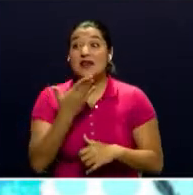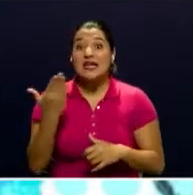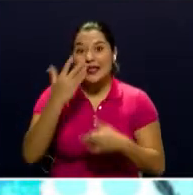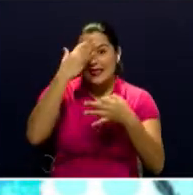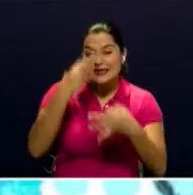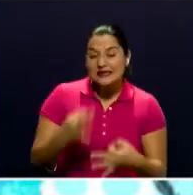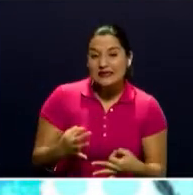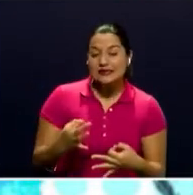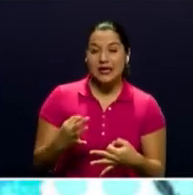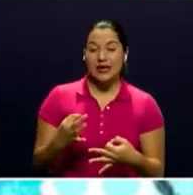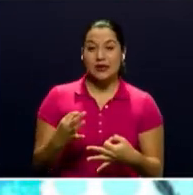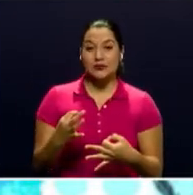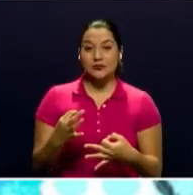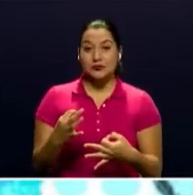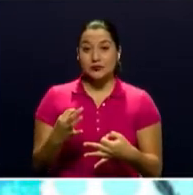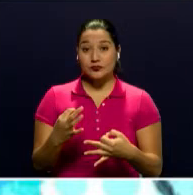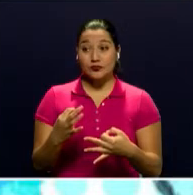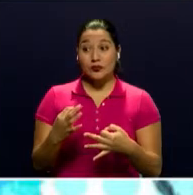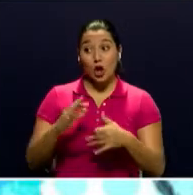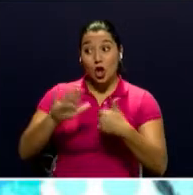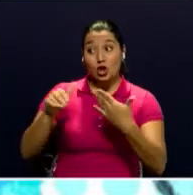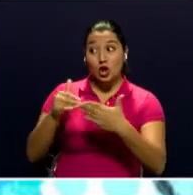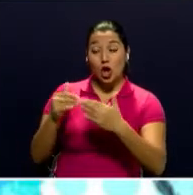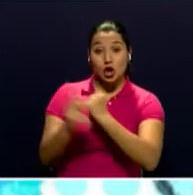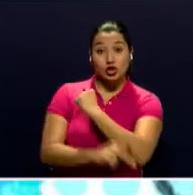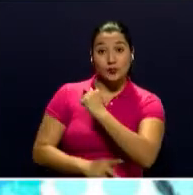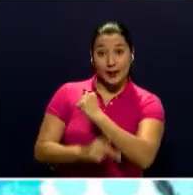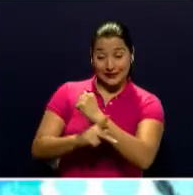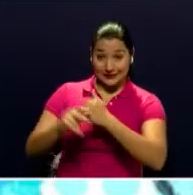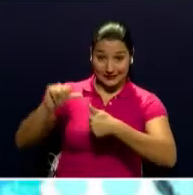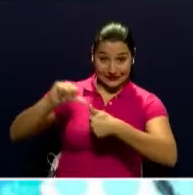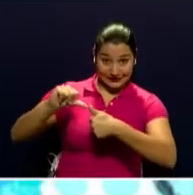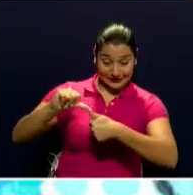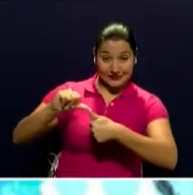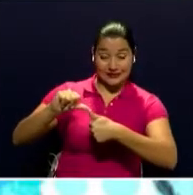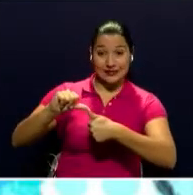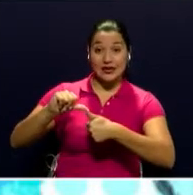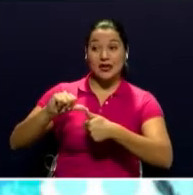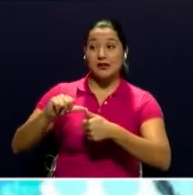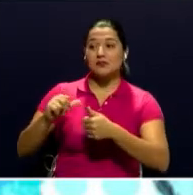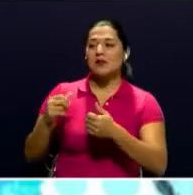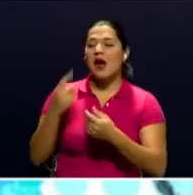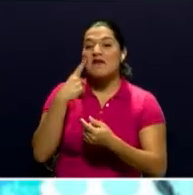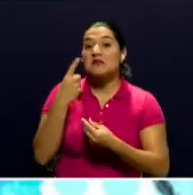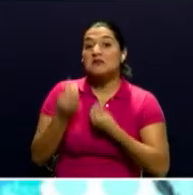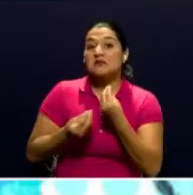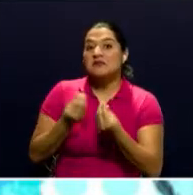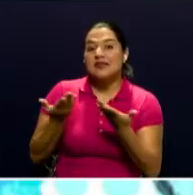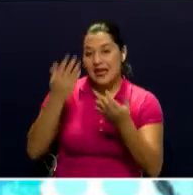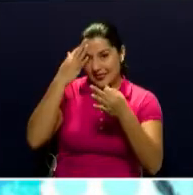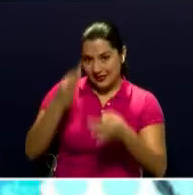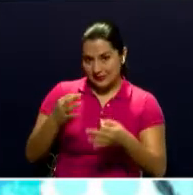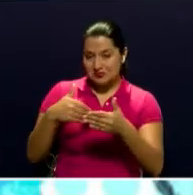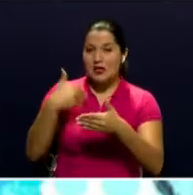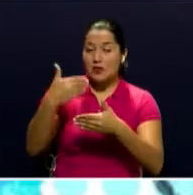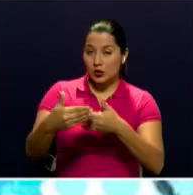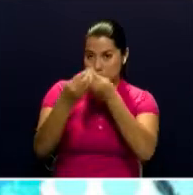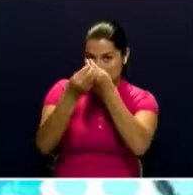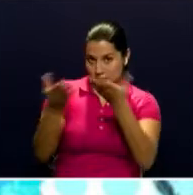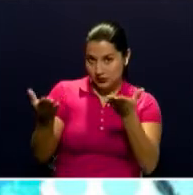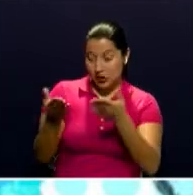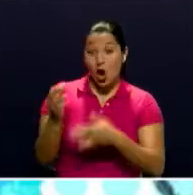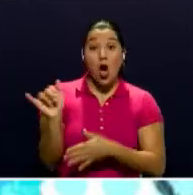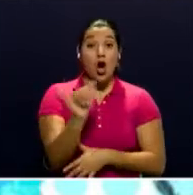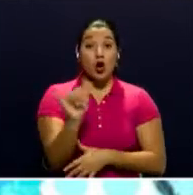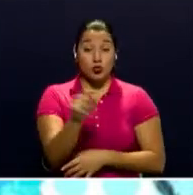qué decisiones se toman también en conjunto como región centroamericana y por supuesto estaremos informando sobre esta situación. Pero bueno, como